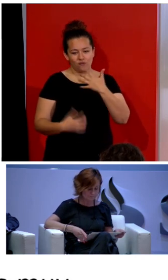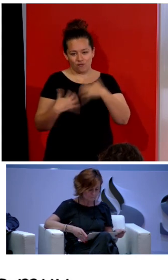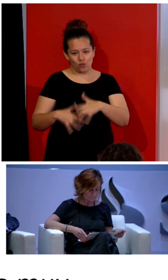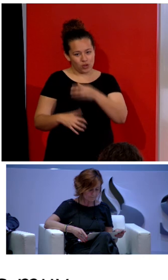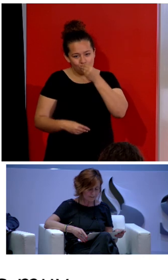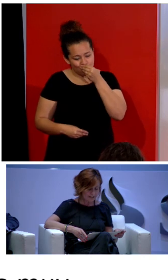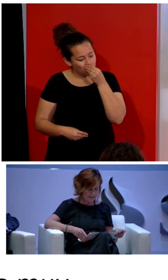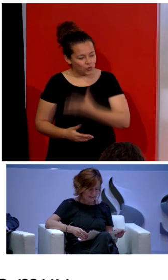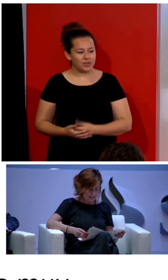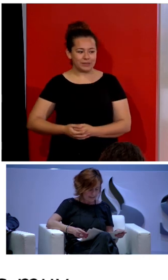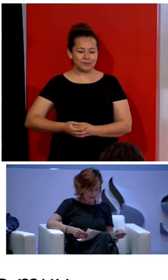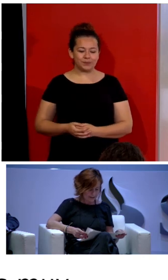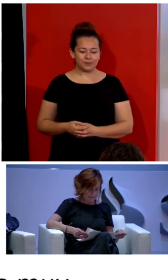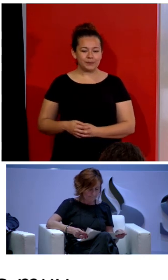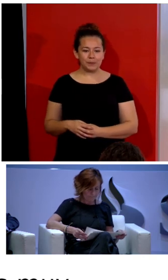¿no?